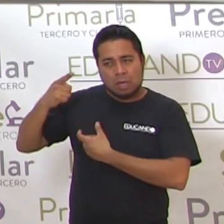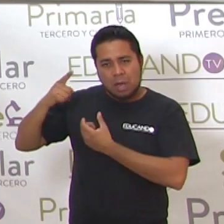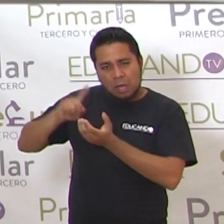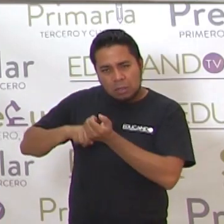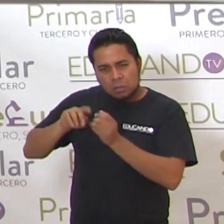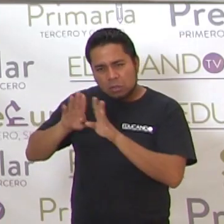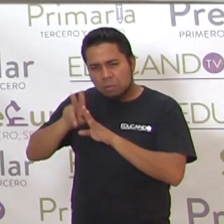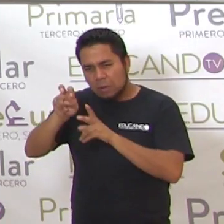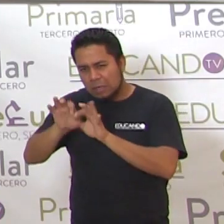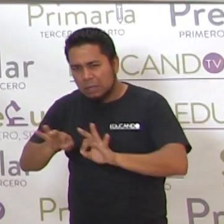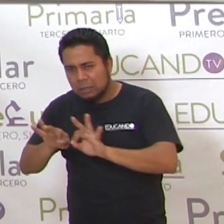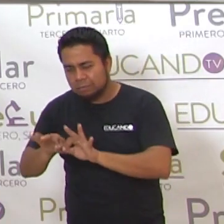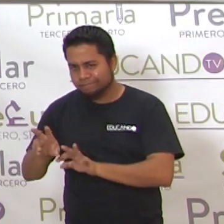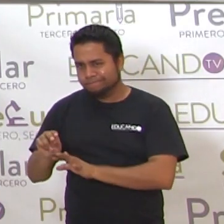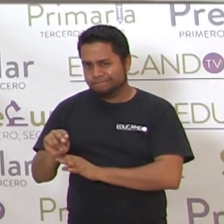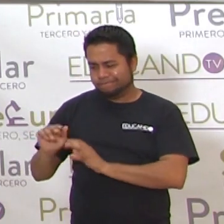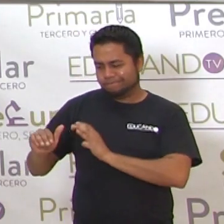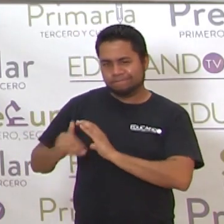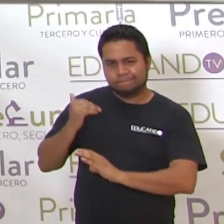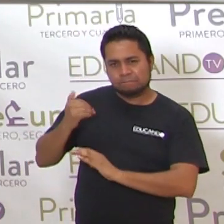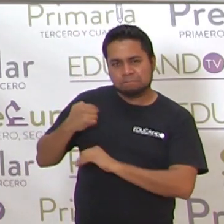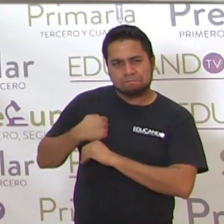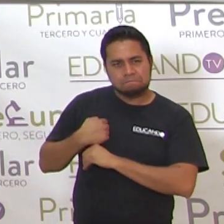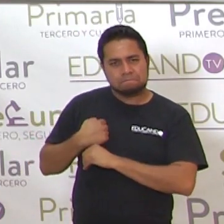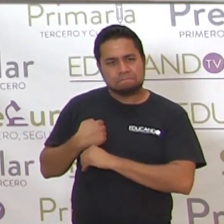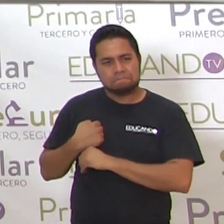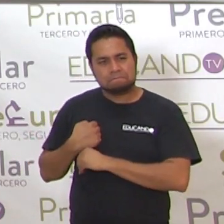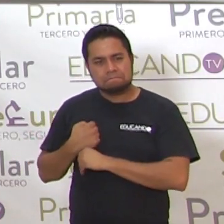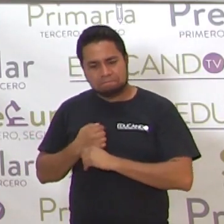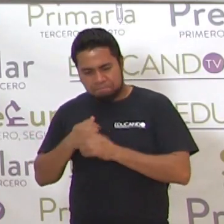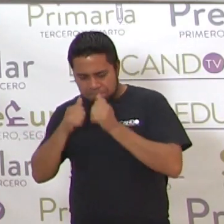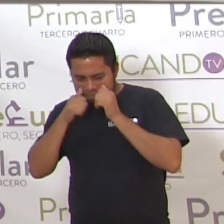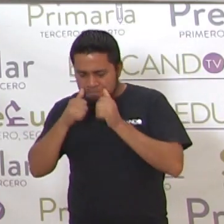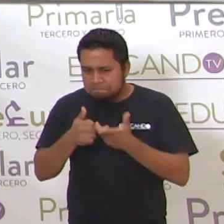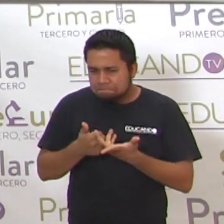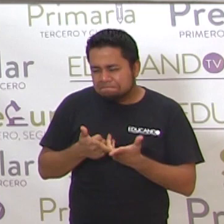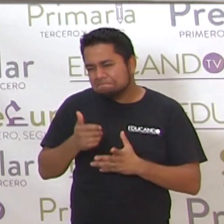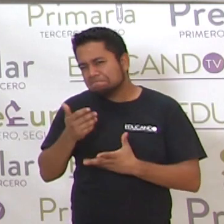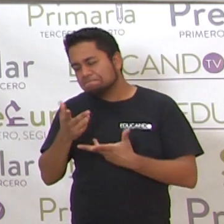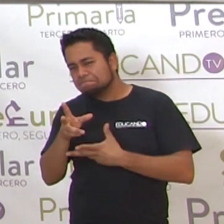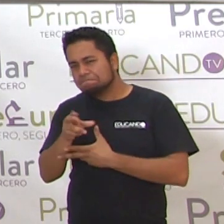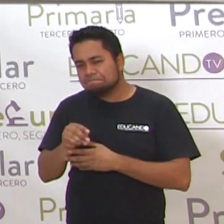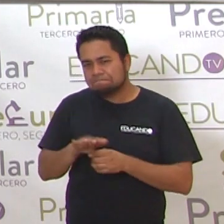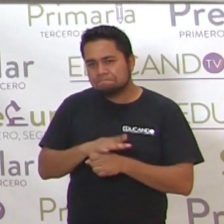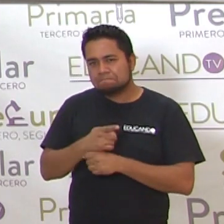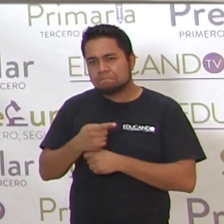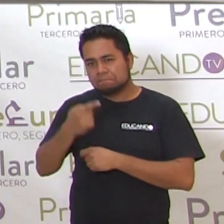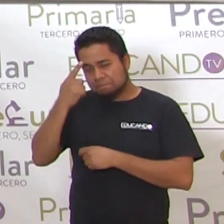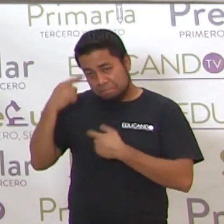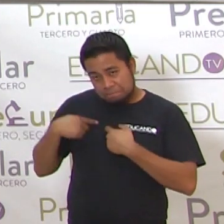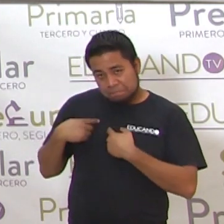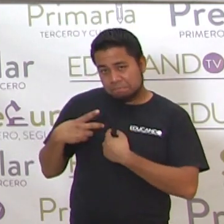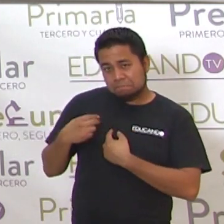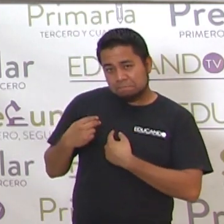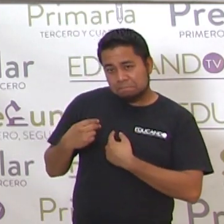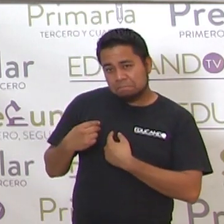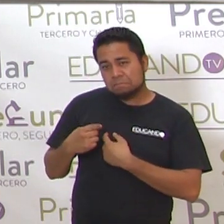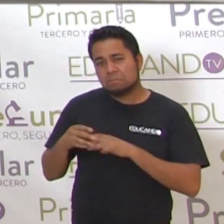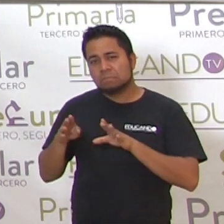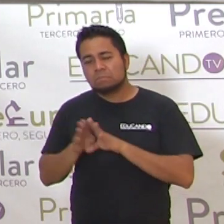y a estos correos no le puedes no les debes de tomar mucha importancia porque no son para ti sino que son